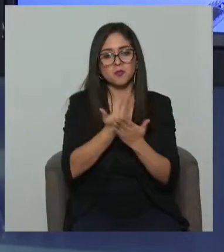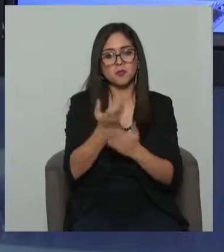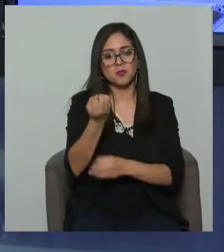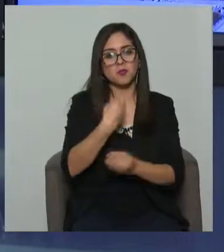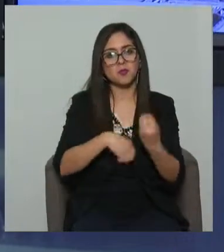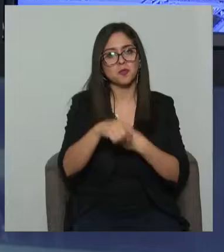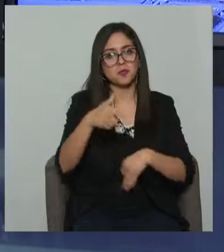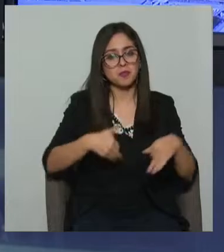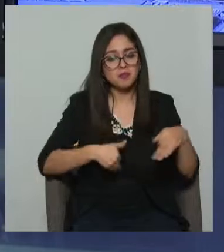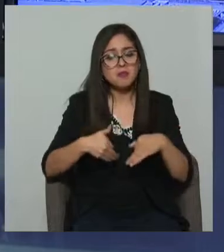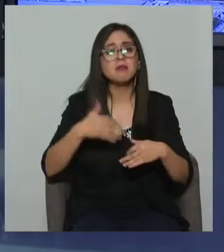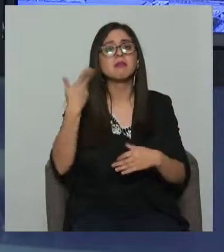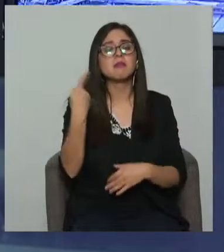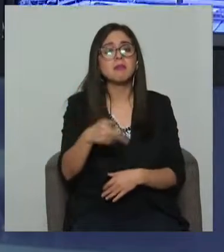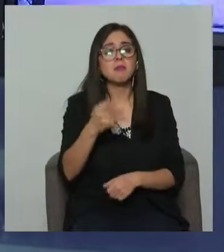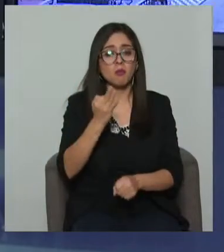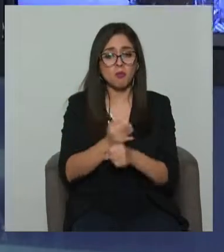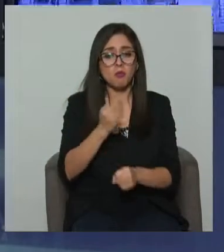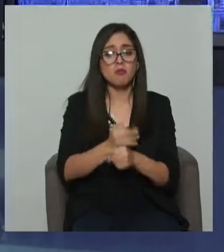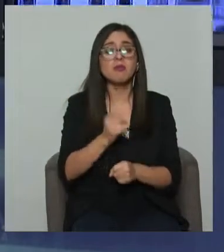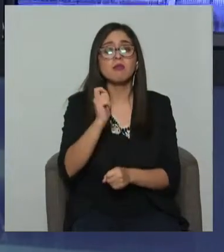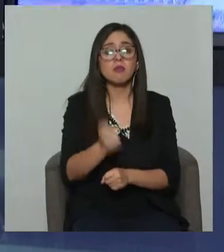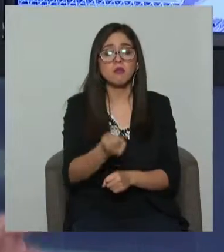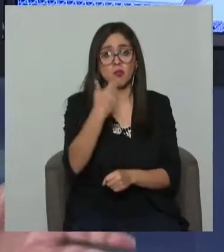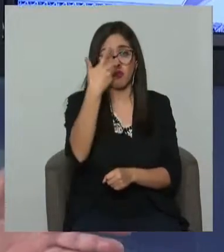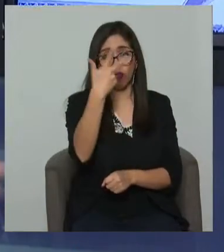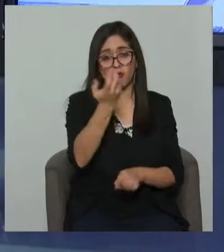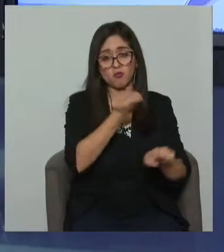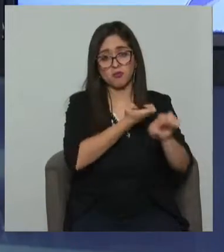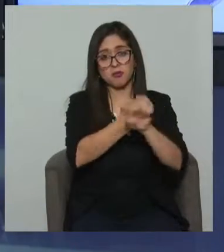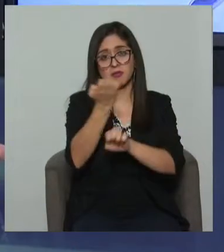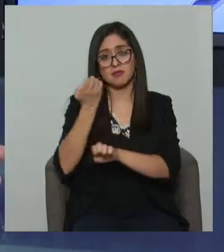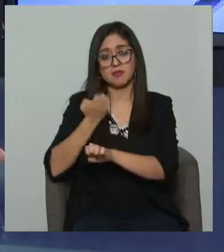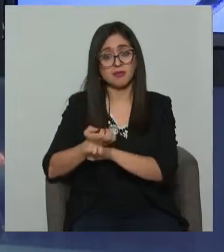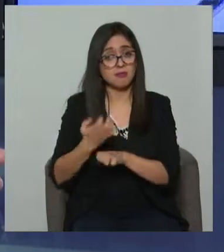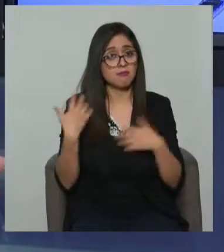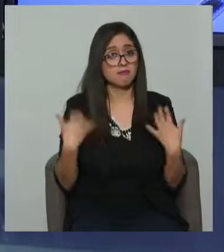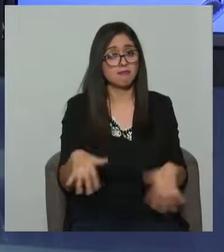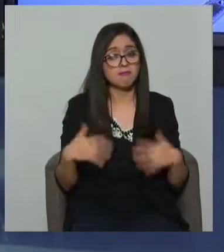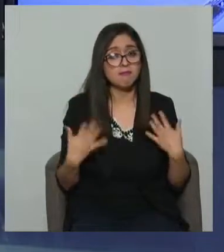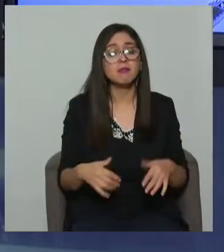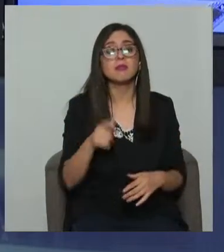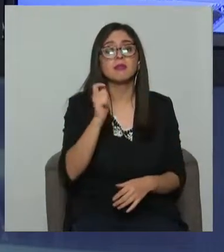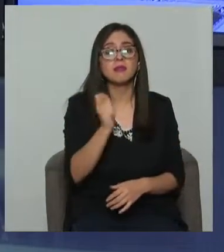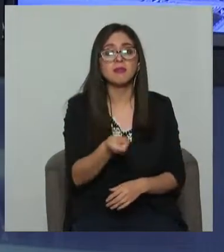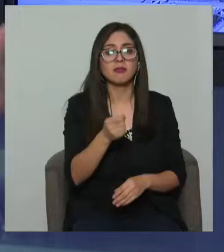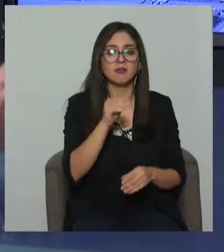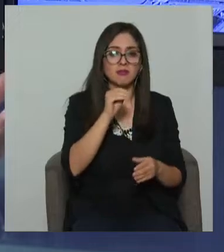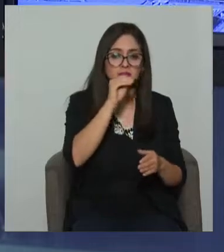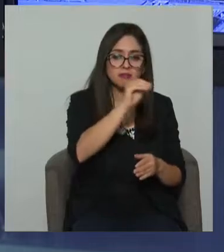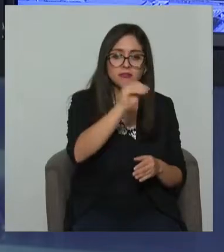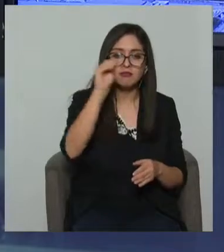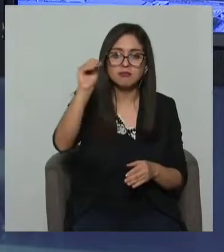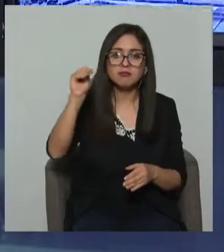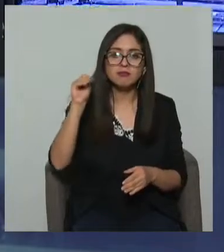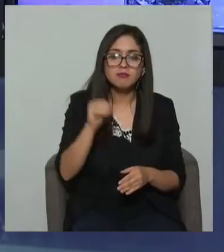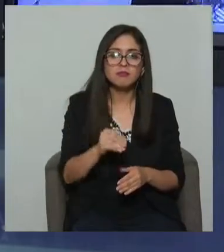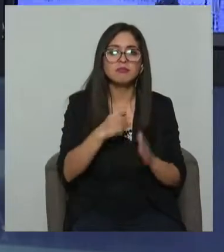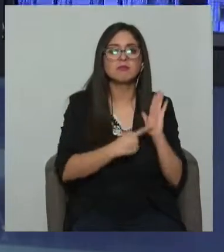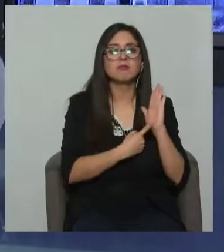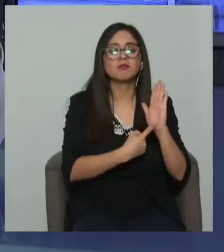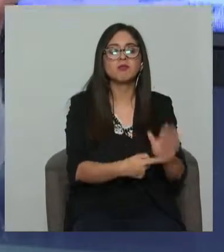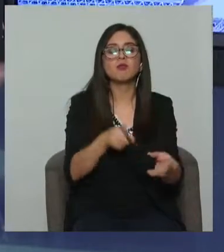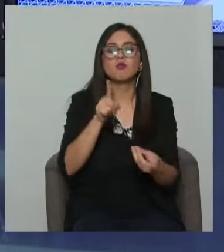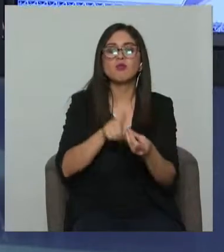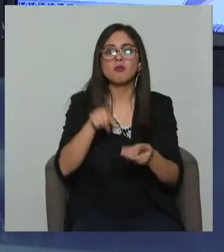de 8 de los estados. Ocho estados. 8 tienen. estados y se presentan, bueno, se han presentado